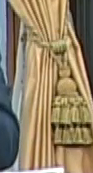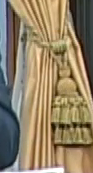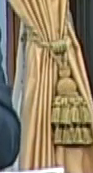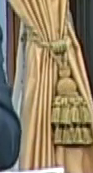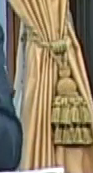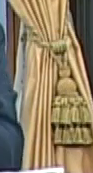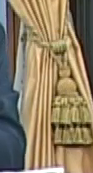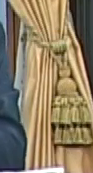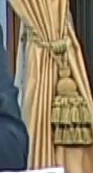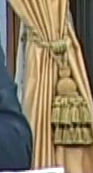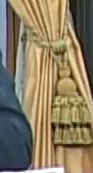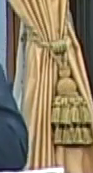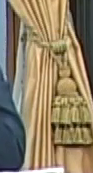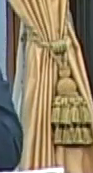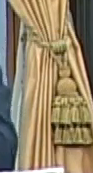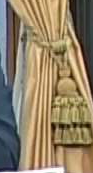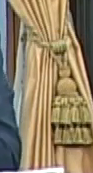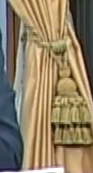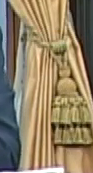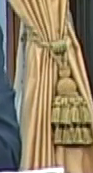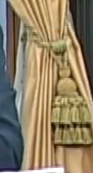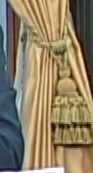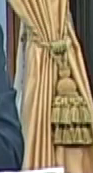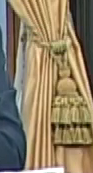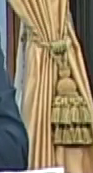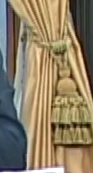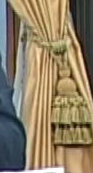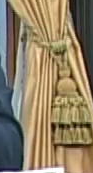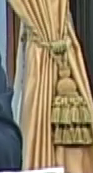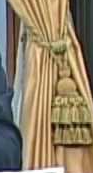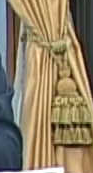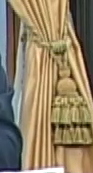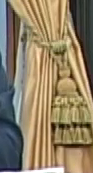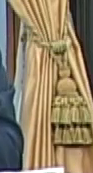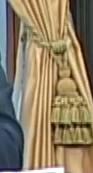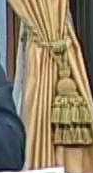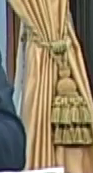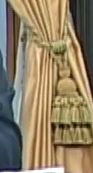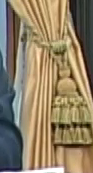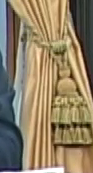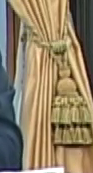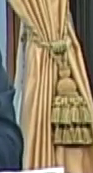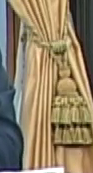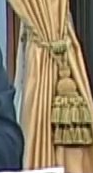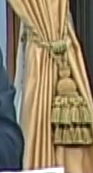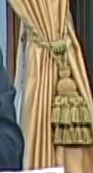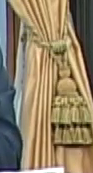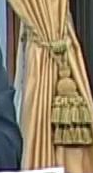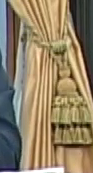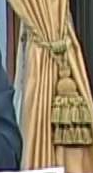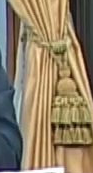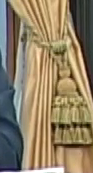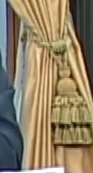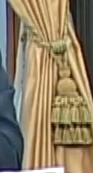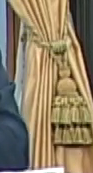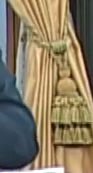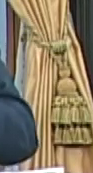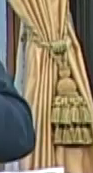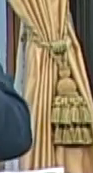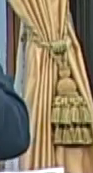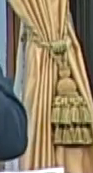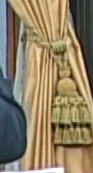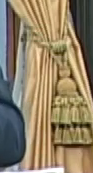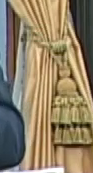ir adecuando los precios que tengan que ser adecuados, así como adecuamos, defendemos el empleo,